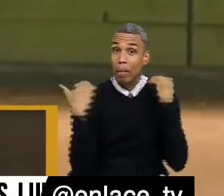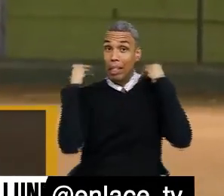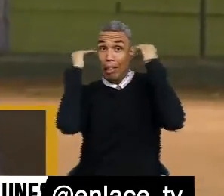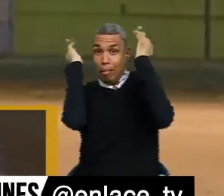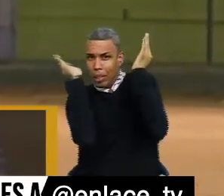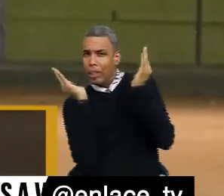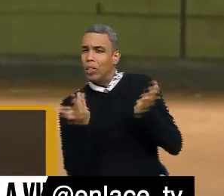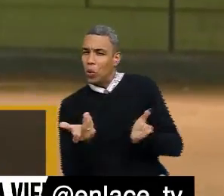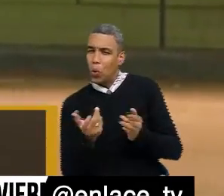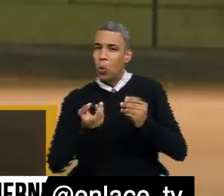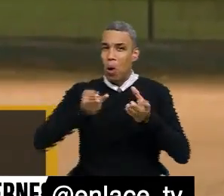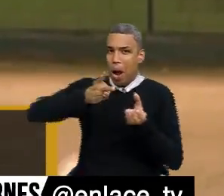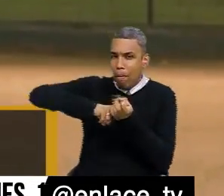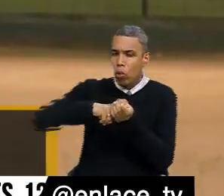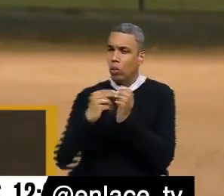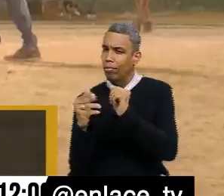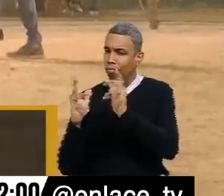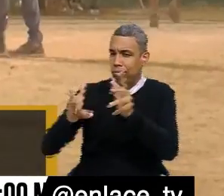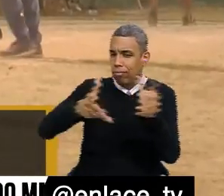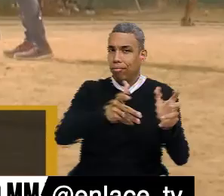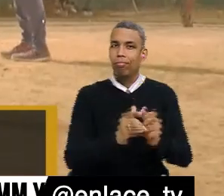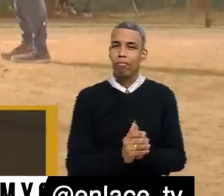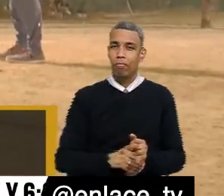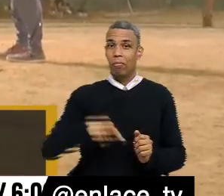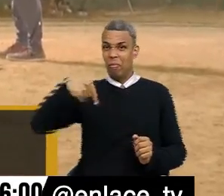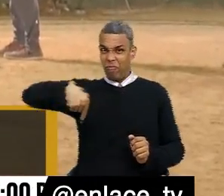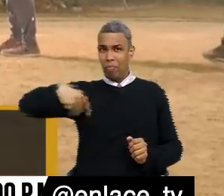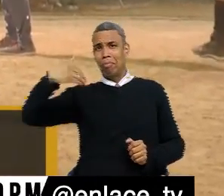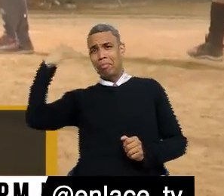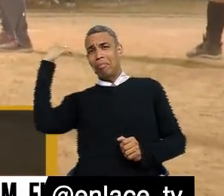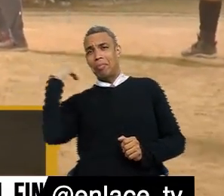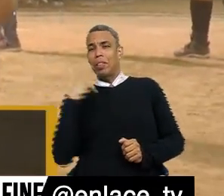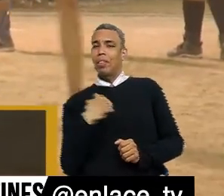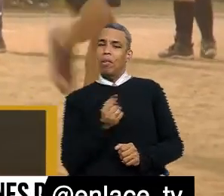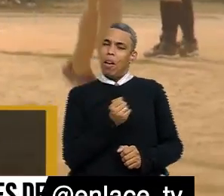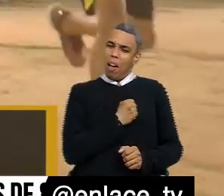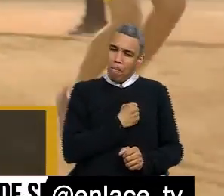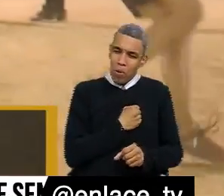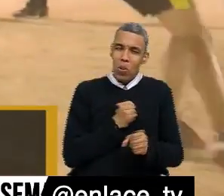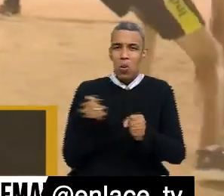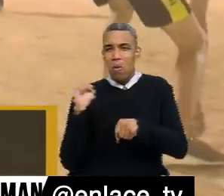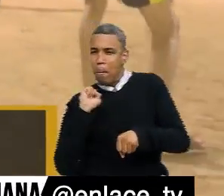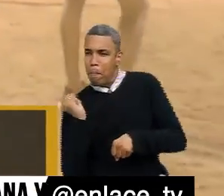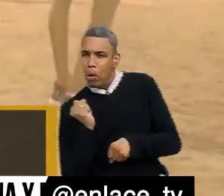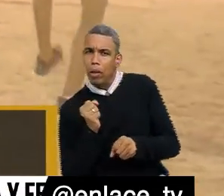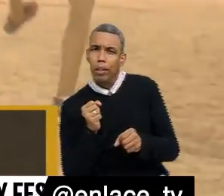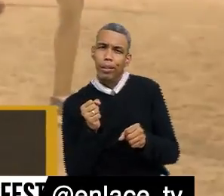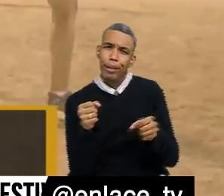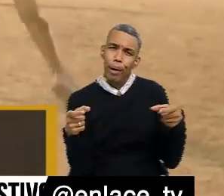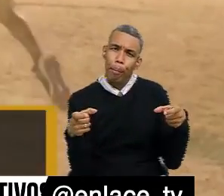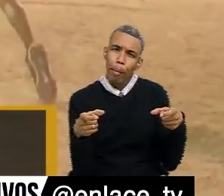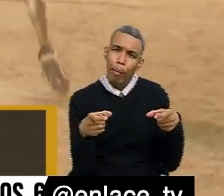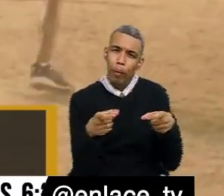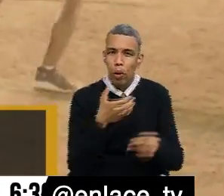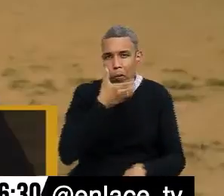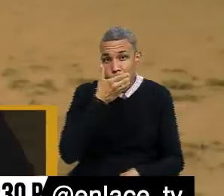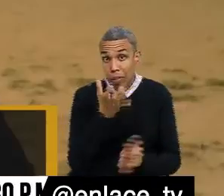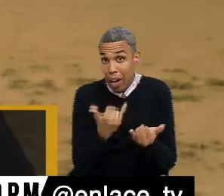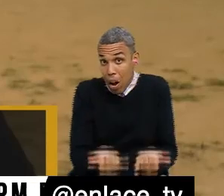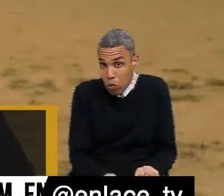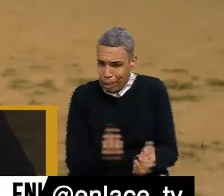Este deporte está en vías de resurgir en el puerto petrolero y desde hace 3 meses es dirigido por el venezolano. De verdad que se